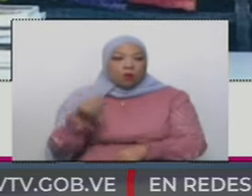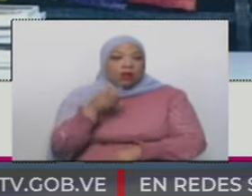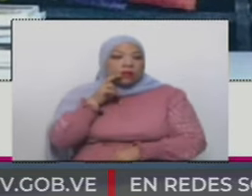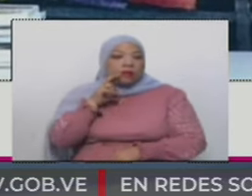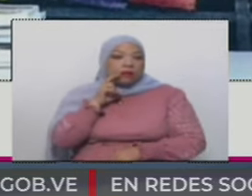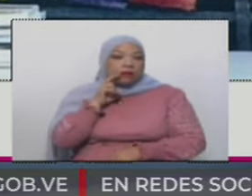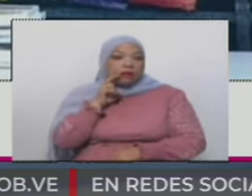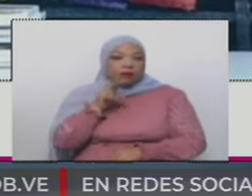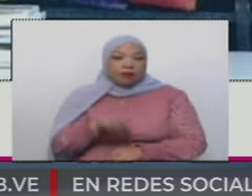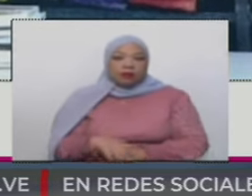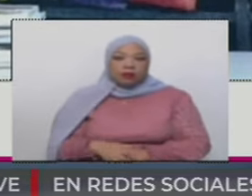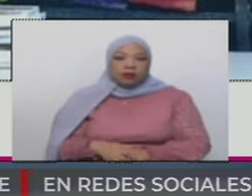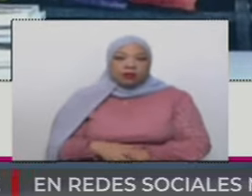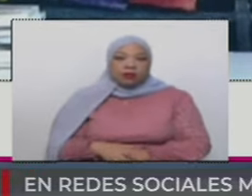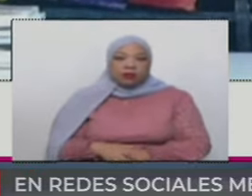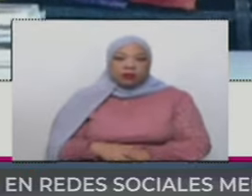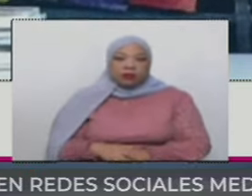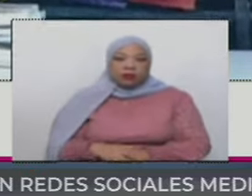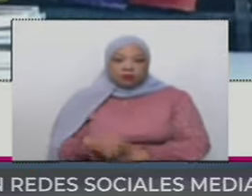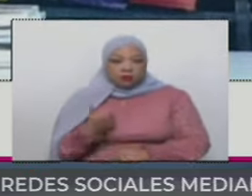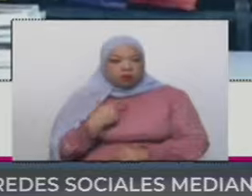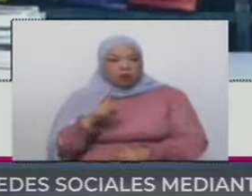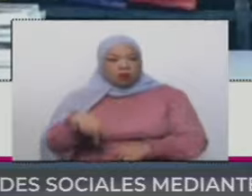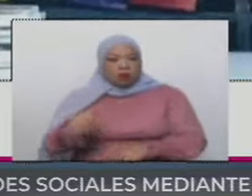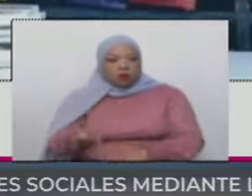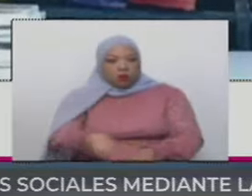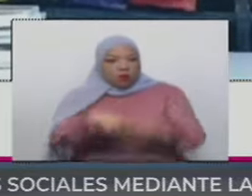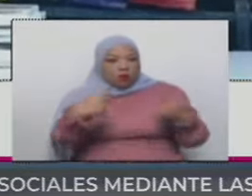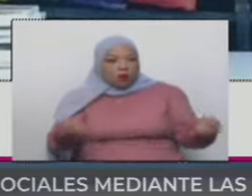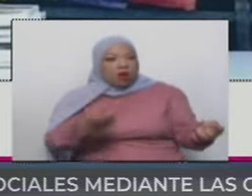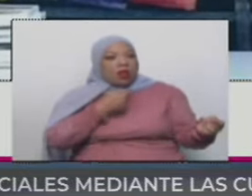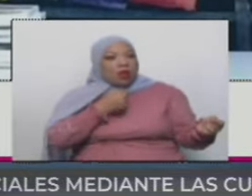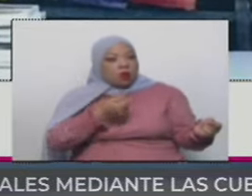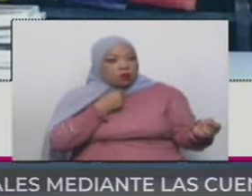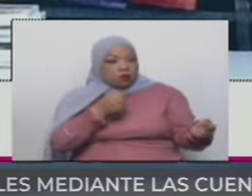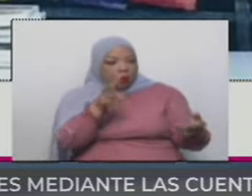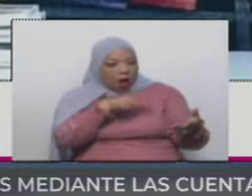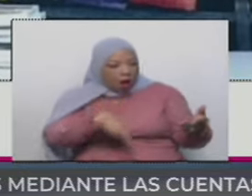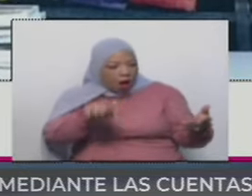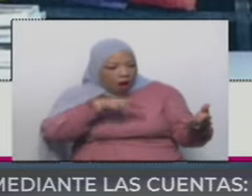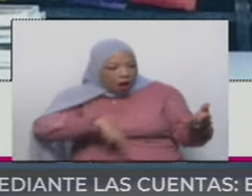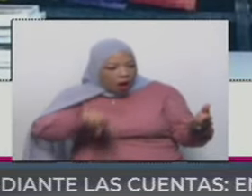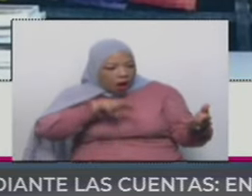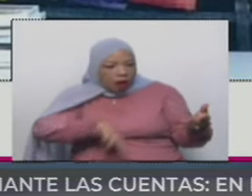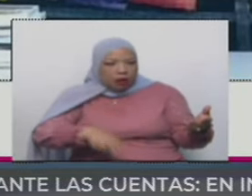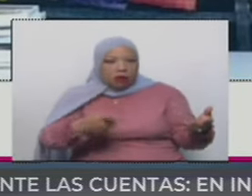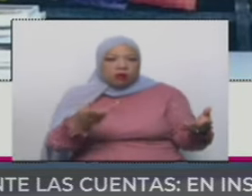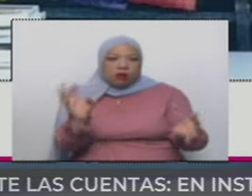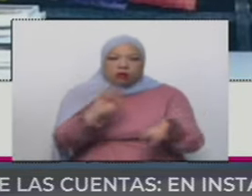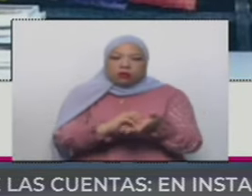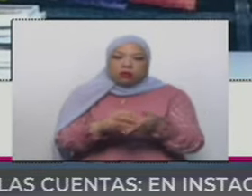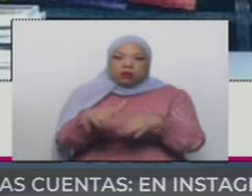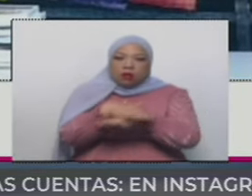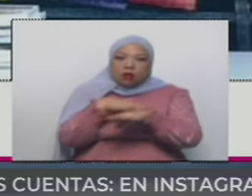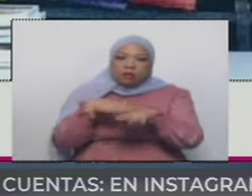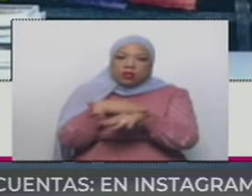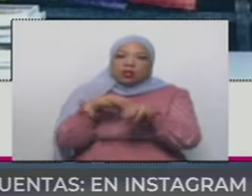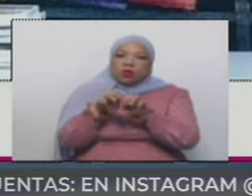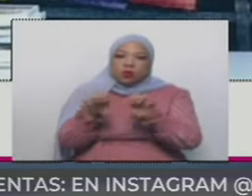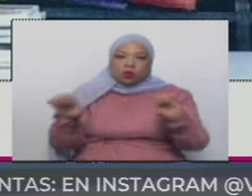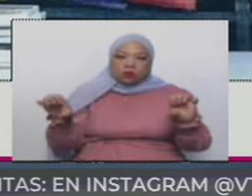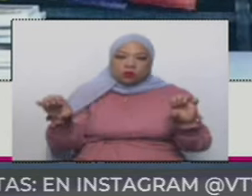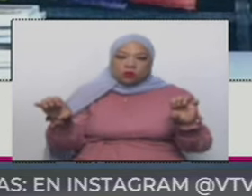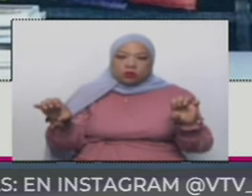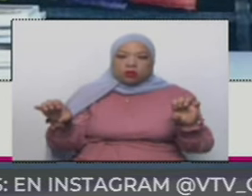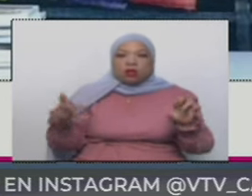Y agarraron y se pusieron a leer y les gustó. Y yo vengo insistiendo al ministro de Educación,